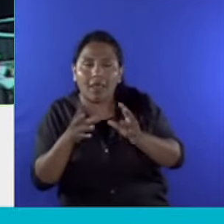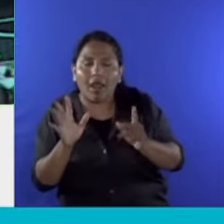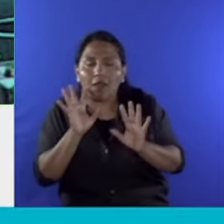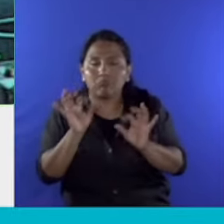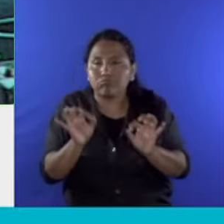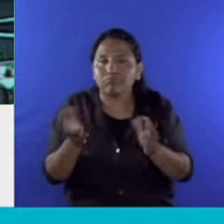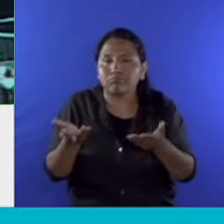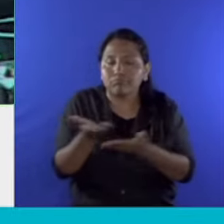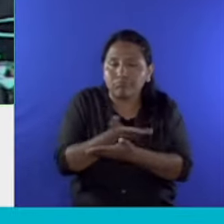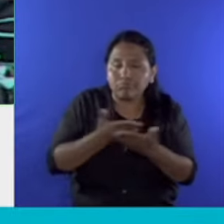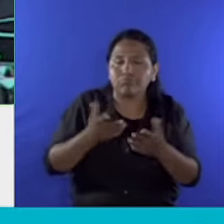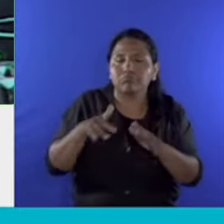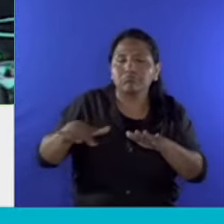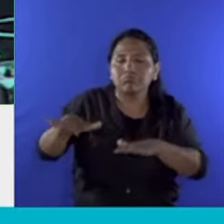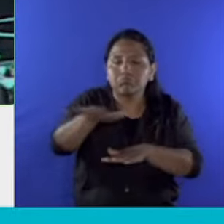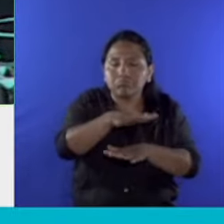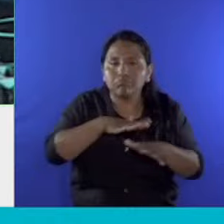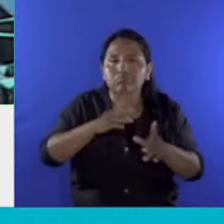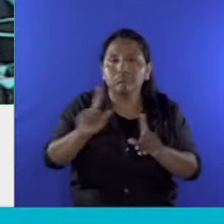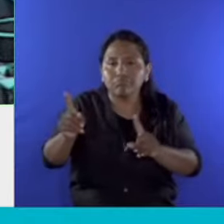transparente en un mercado atomizado?